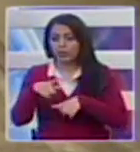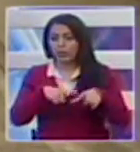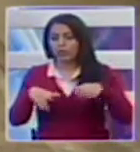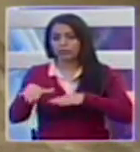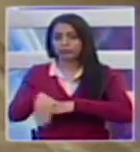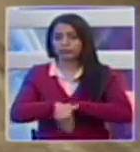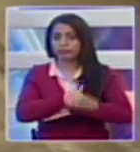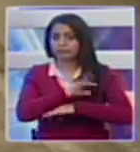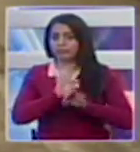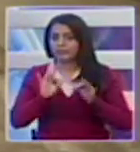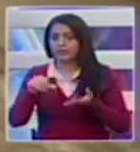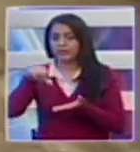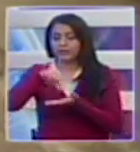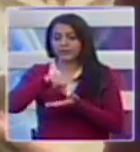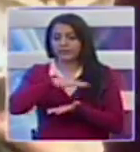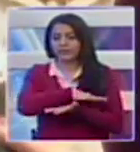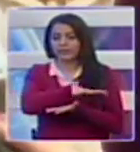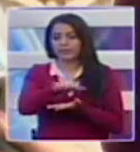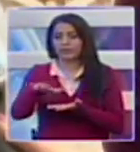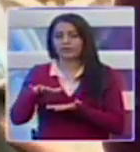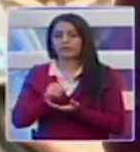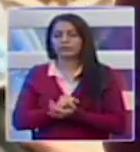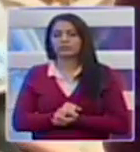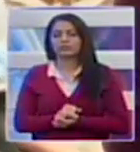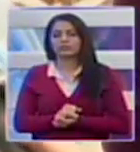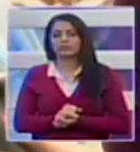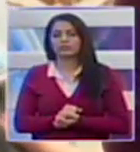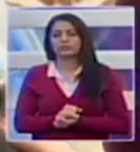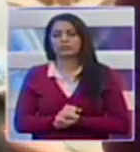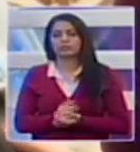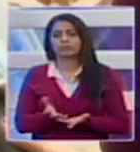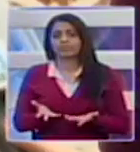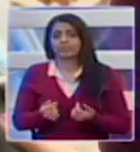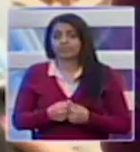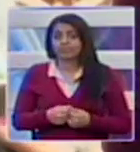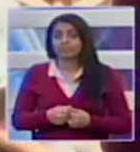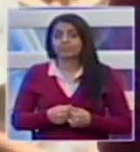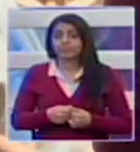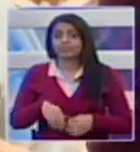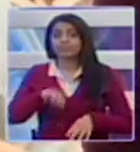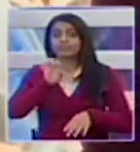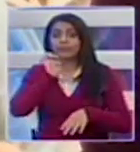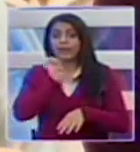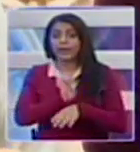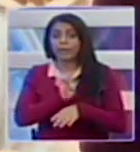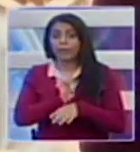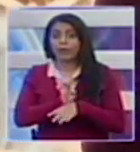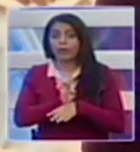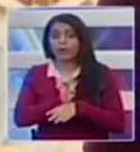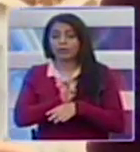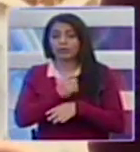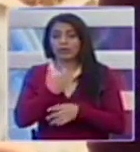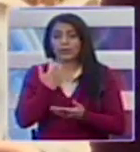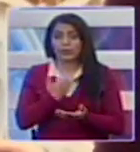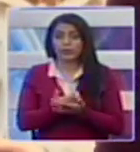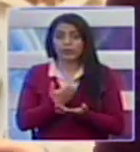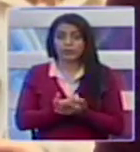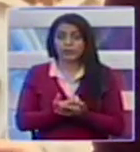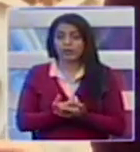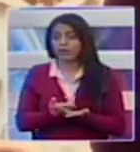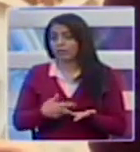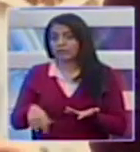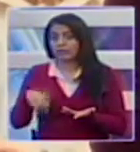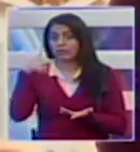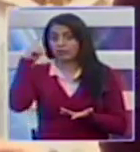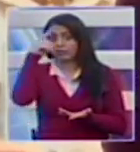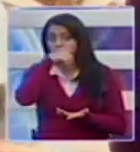la situación económica del país. En plena crisis, que desgraciadamente yo no soy de los que se alegra que le corten a crisis,